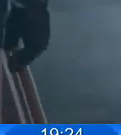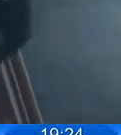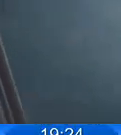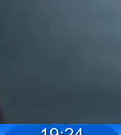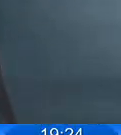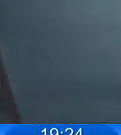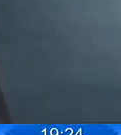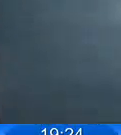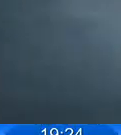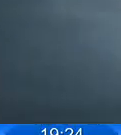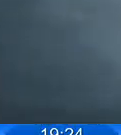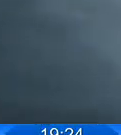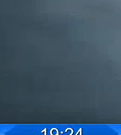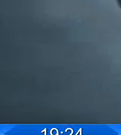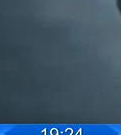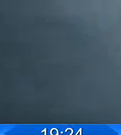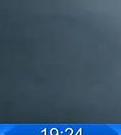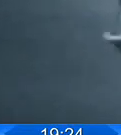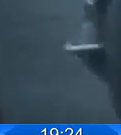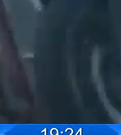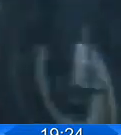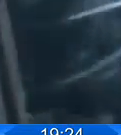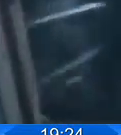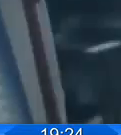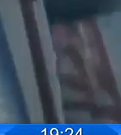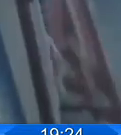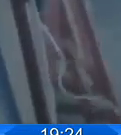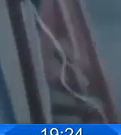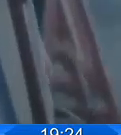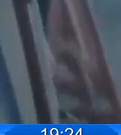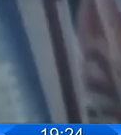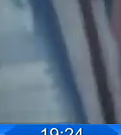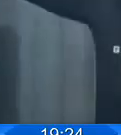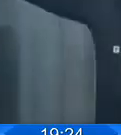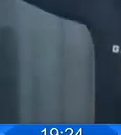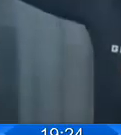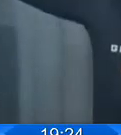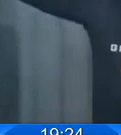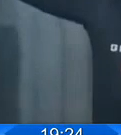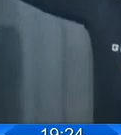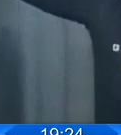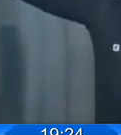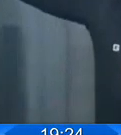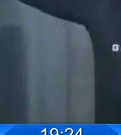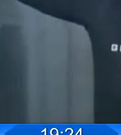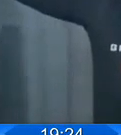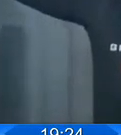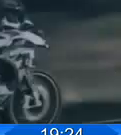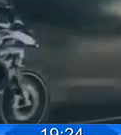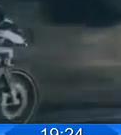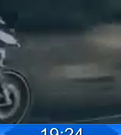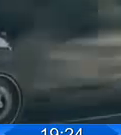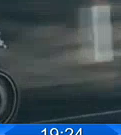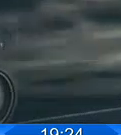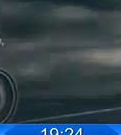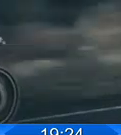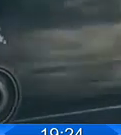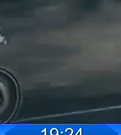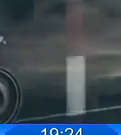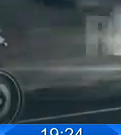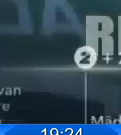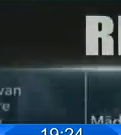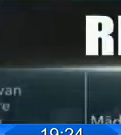Carchi, atención Ecuador, atención Latinoamérica. Richard Carapaz es subcampeón.